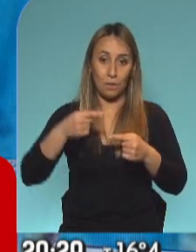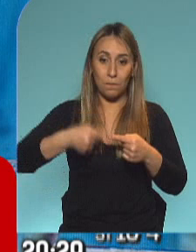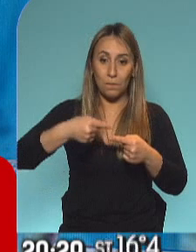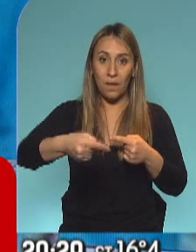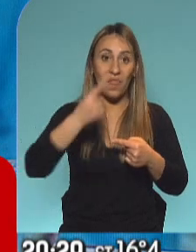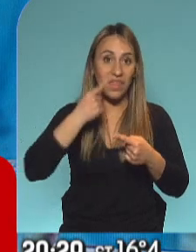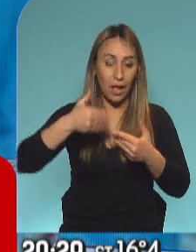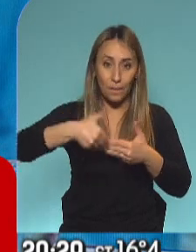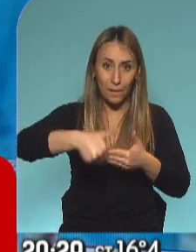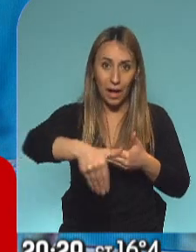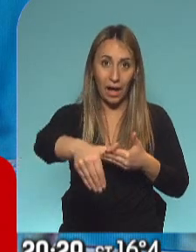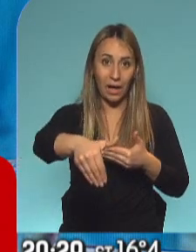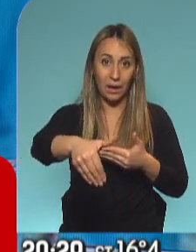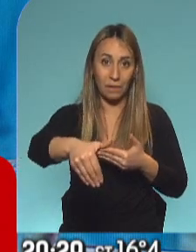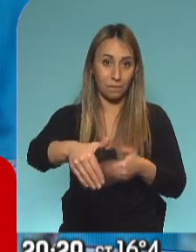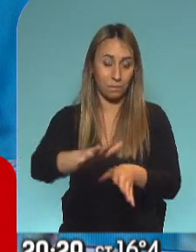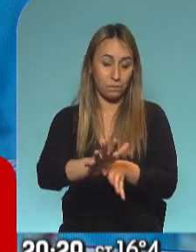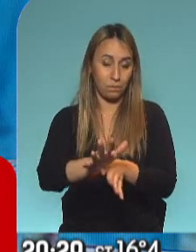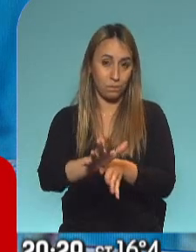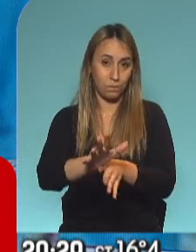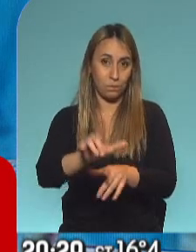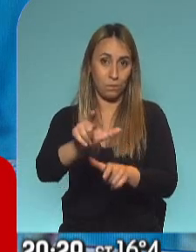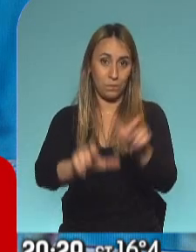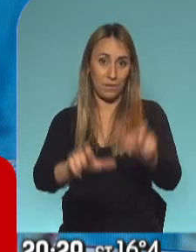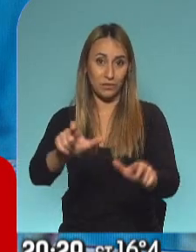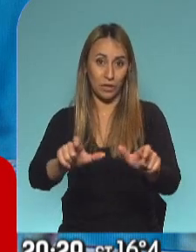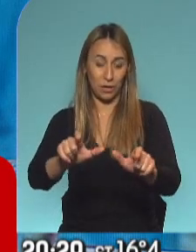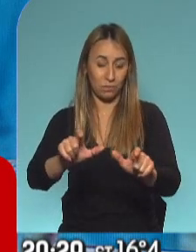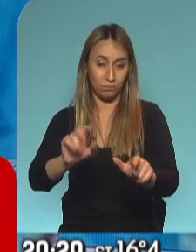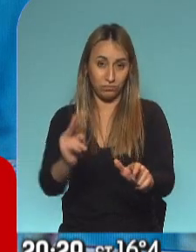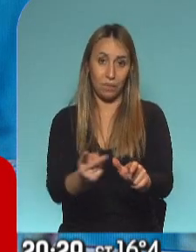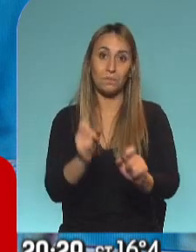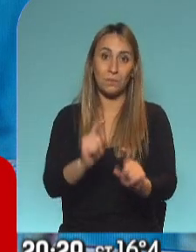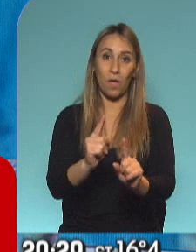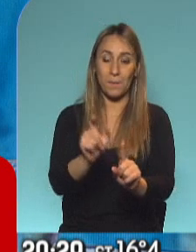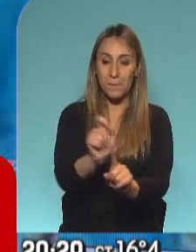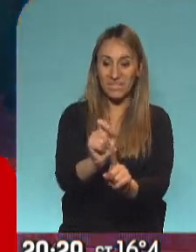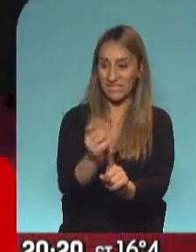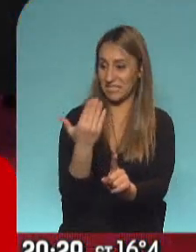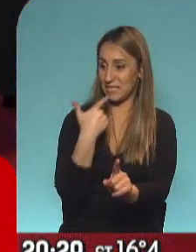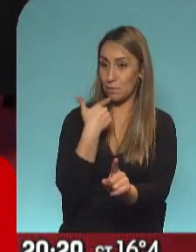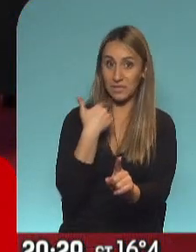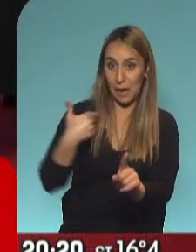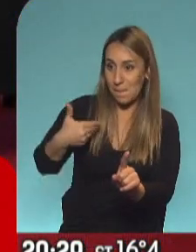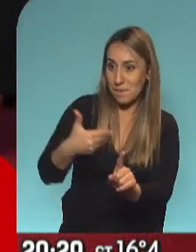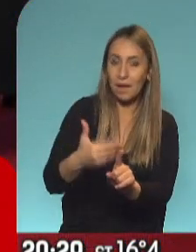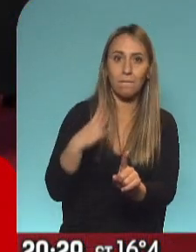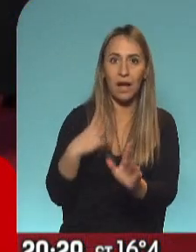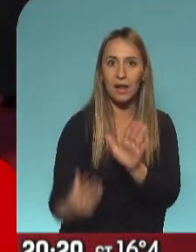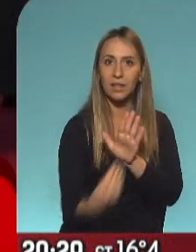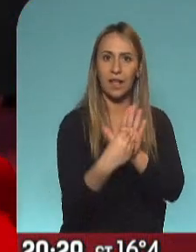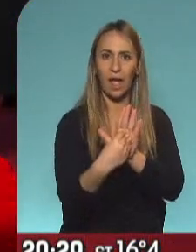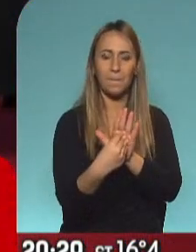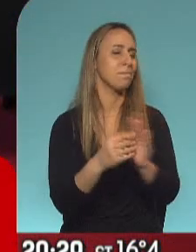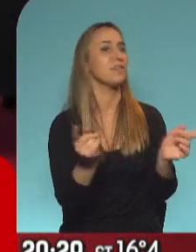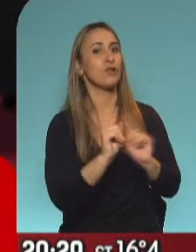datos, tengamos una cantidad de fallecidos que de septiembre que por ahora no están en el sistema? No, precisamente eso es lo que